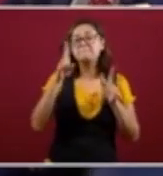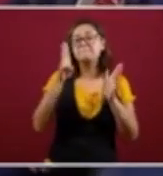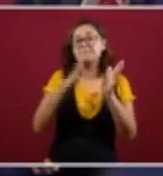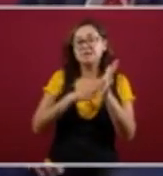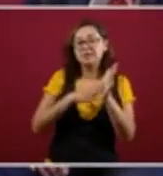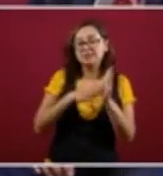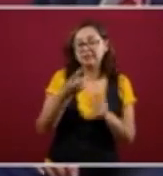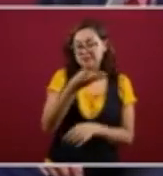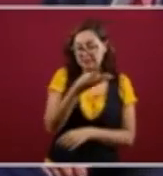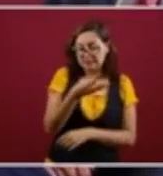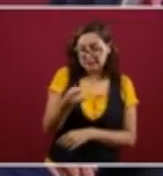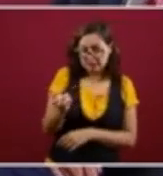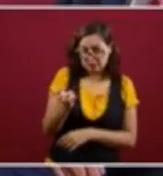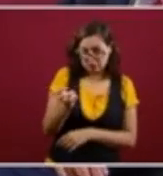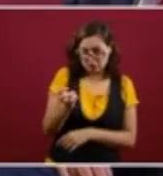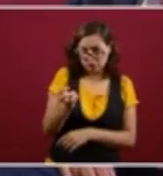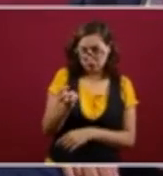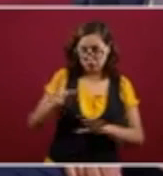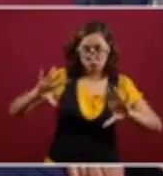100,